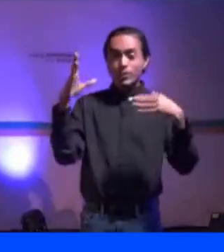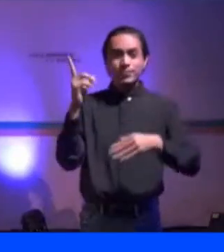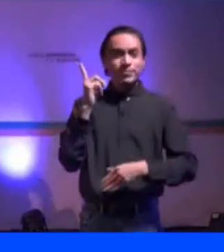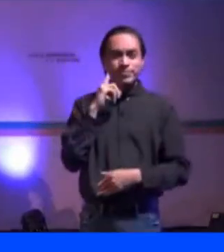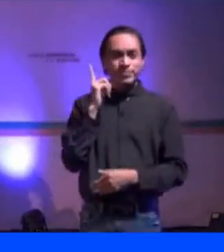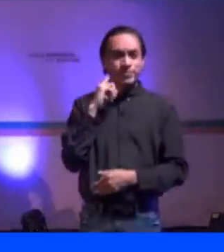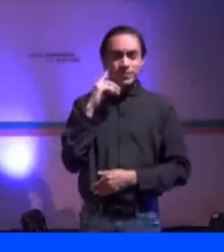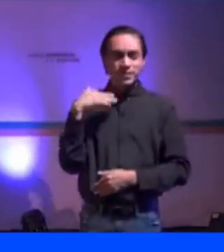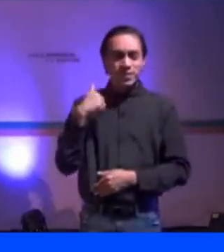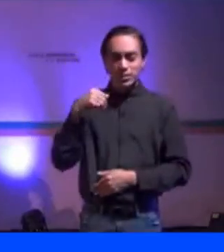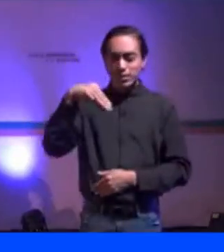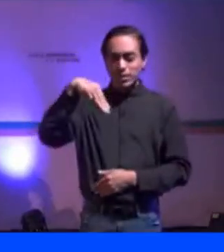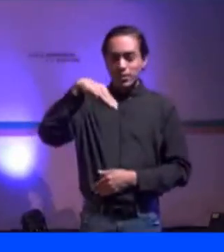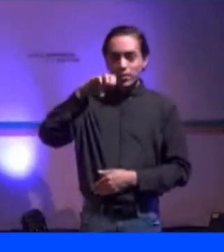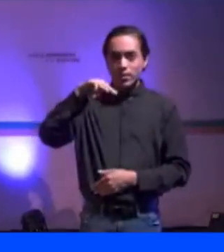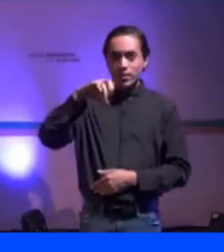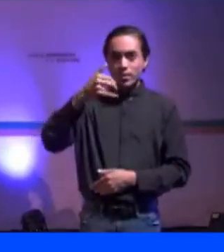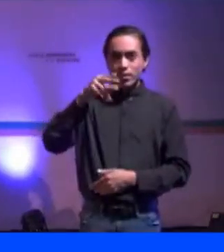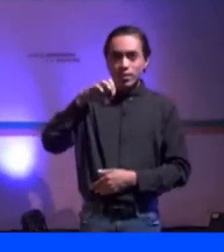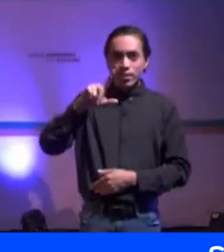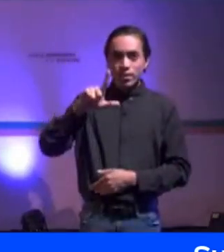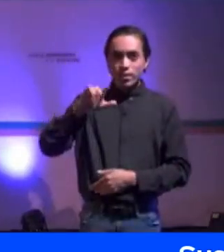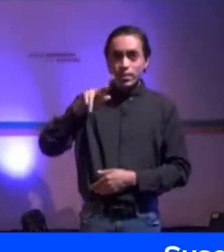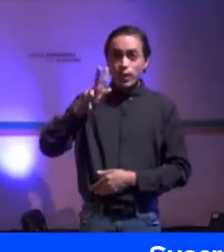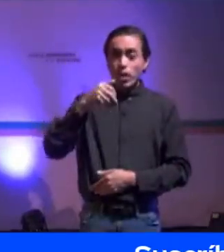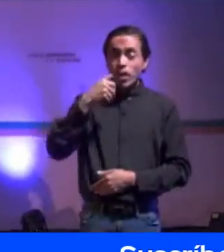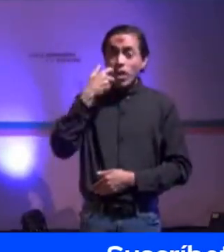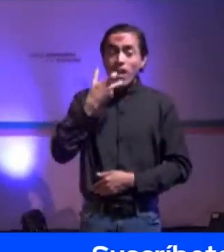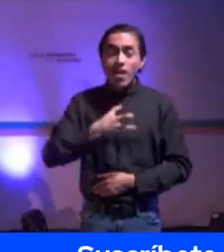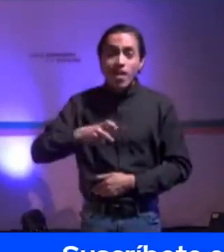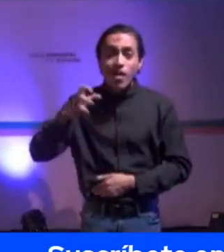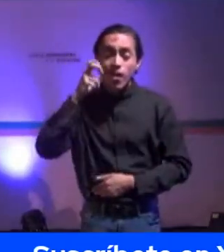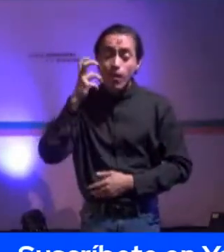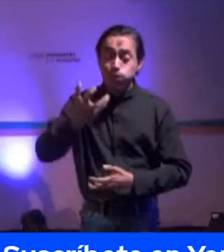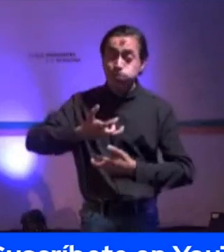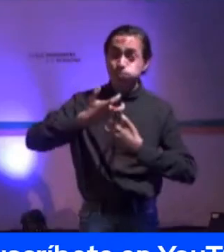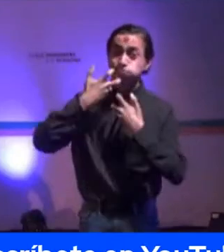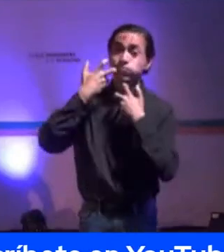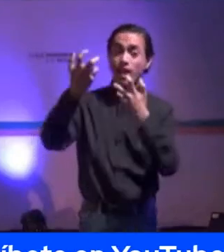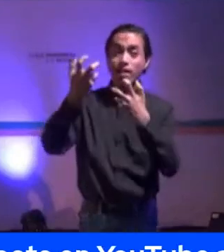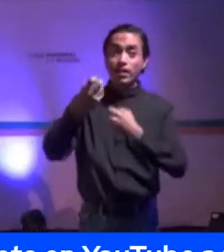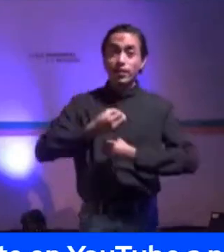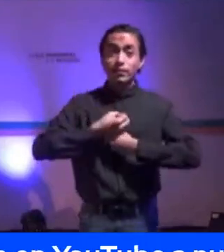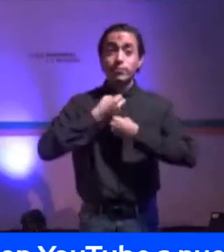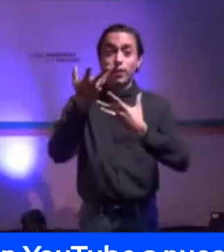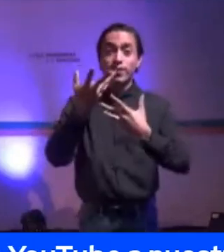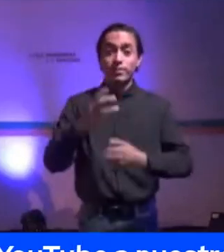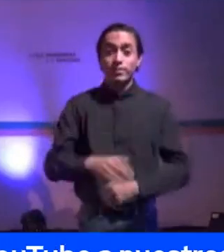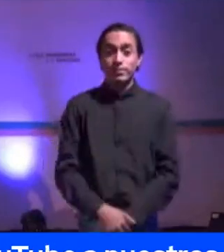linda? ¡Pero que se escuche! ¡Eso!